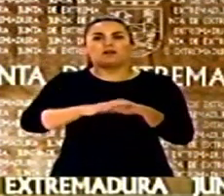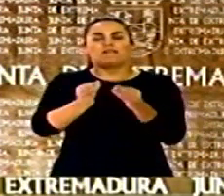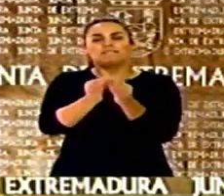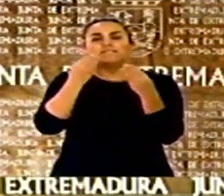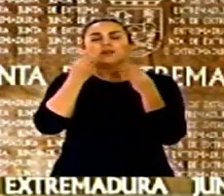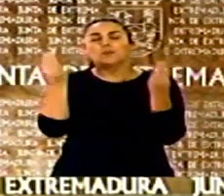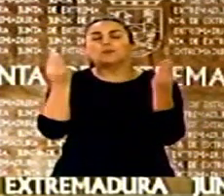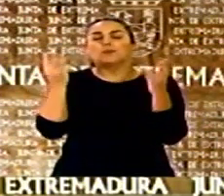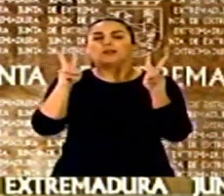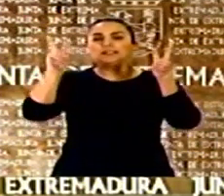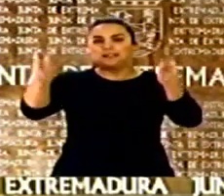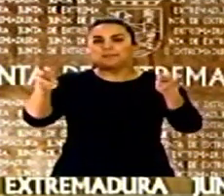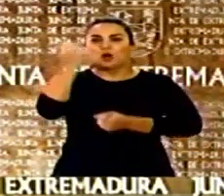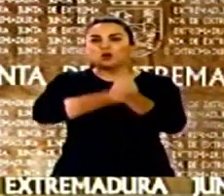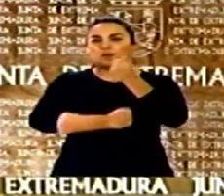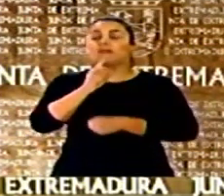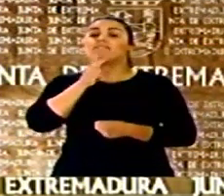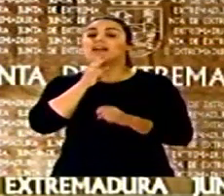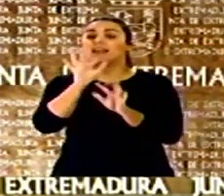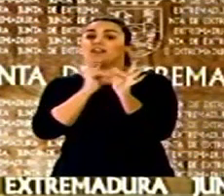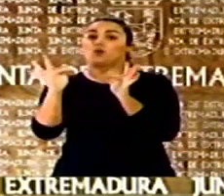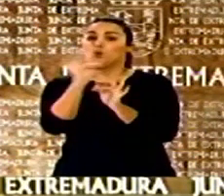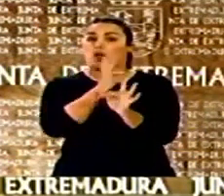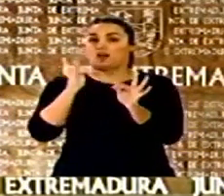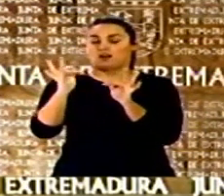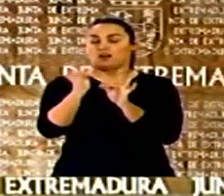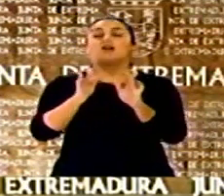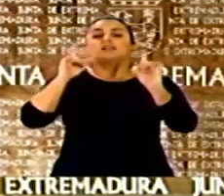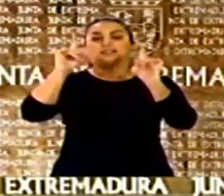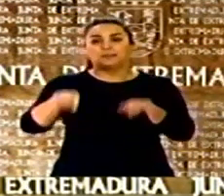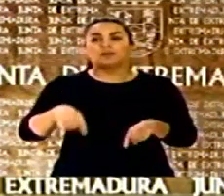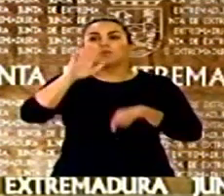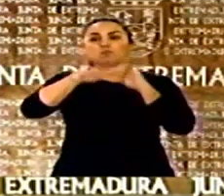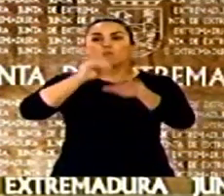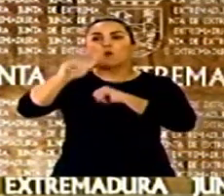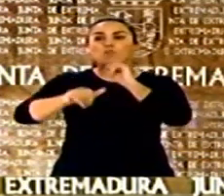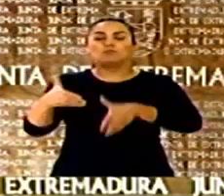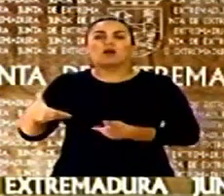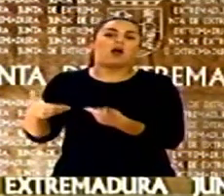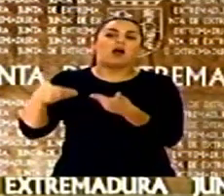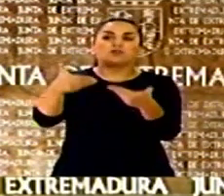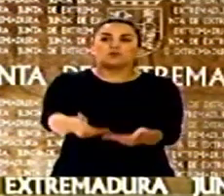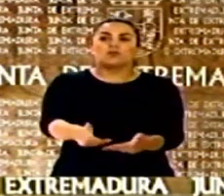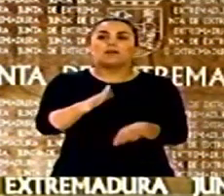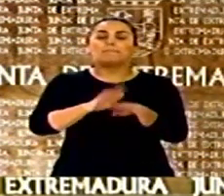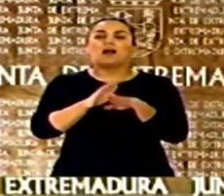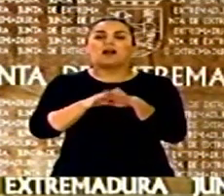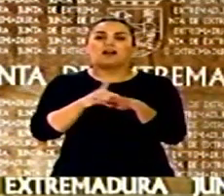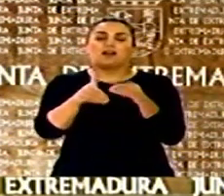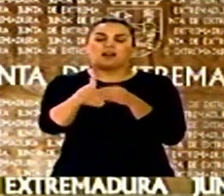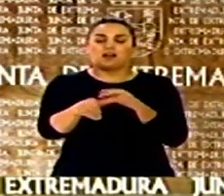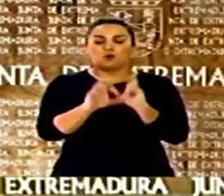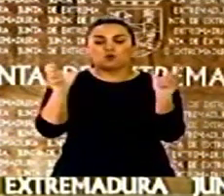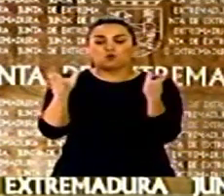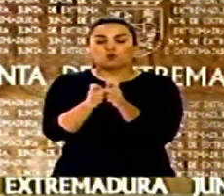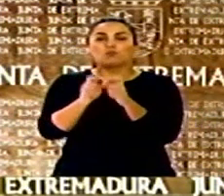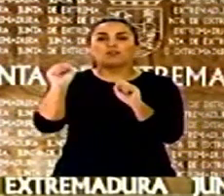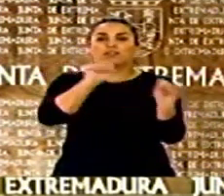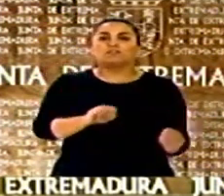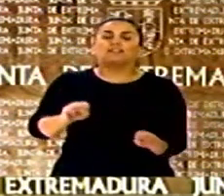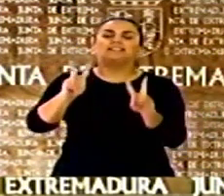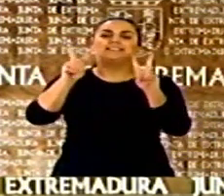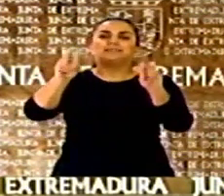los arroyos de Valverde de Leganés y Calamonte. También se ha aprobado la contratación del servicio de desbroce y limpieza de márgenes en la red de carreteras de